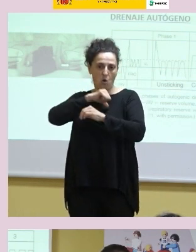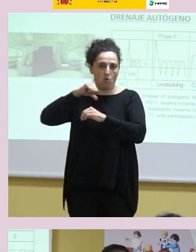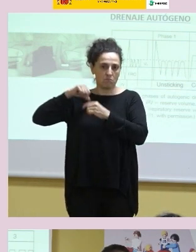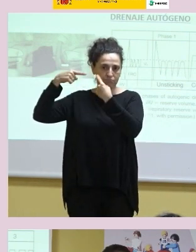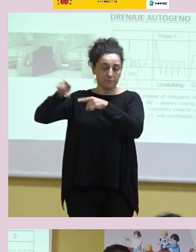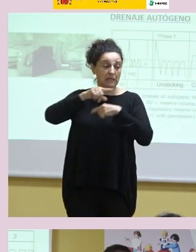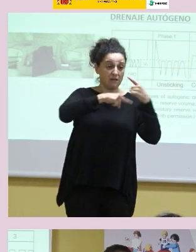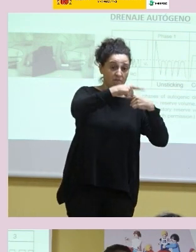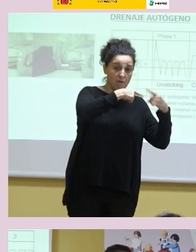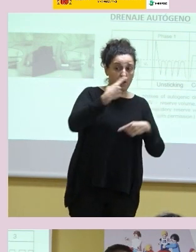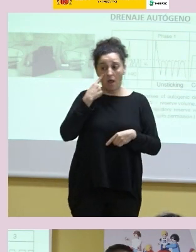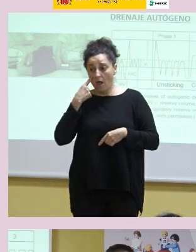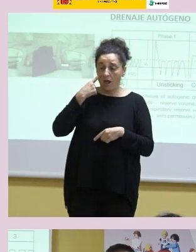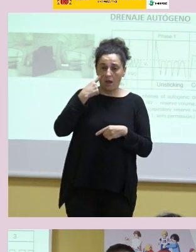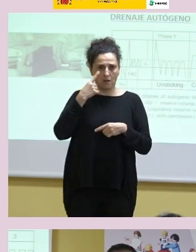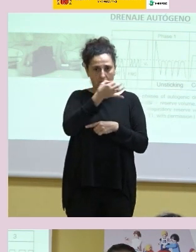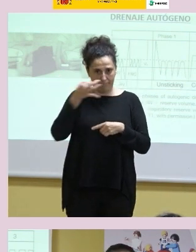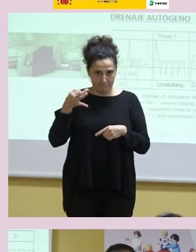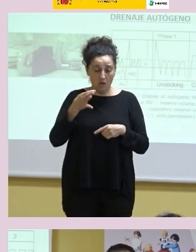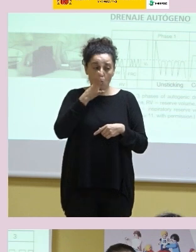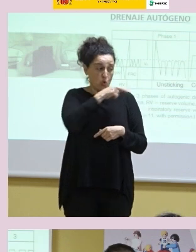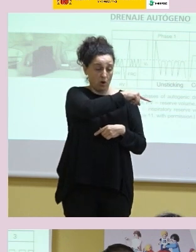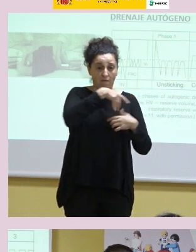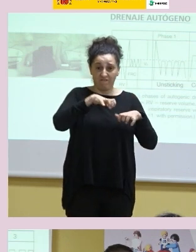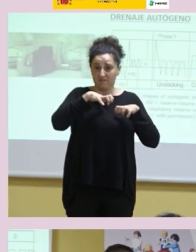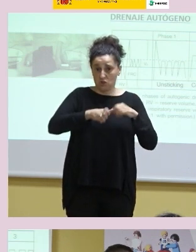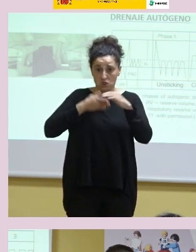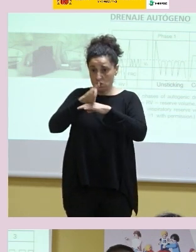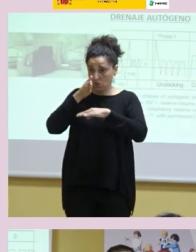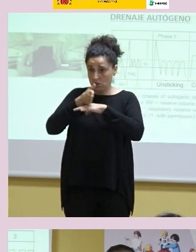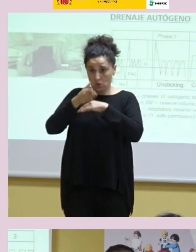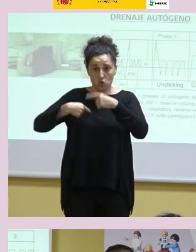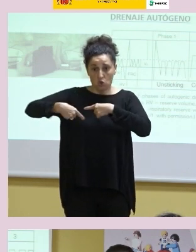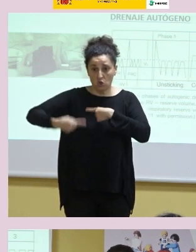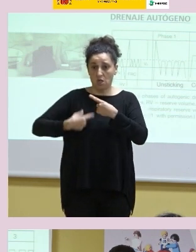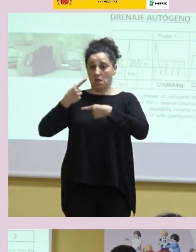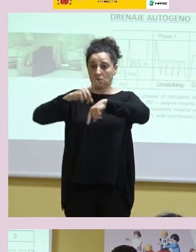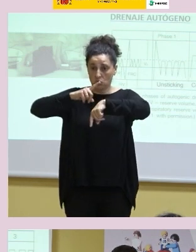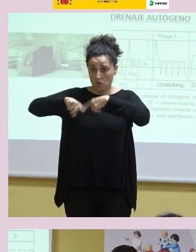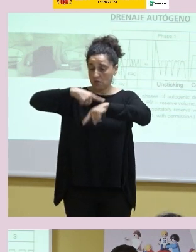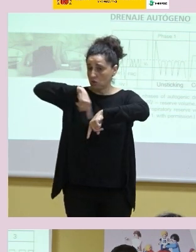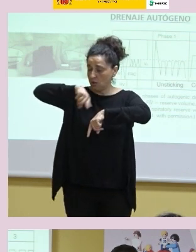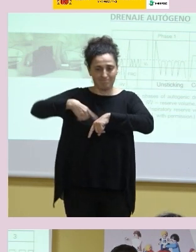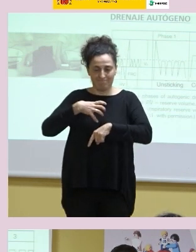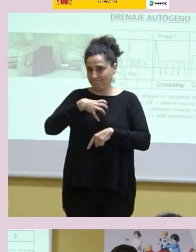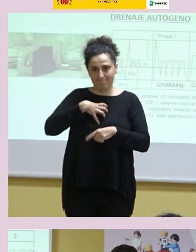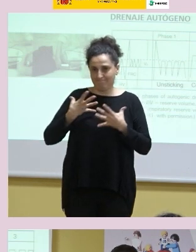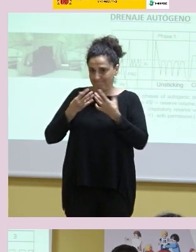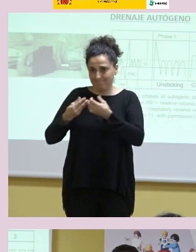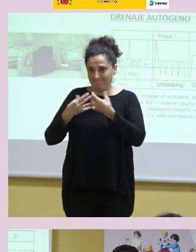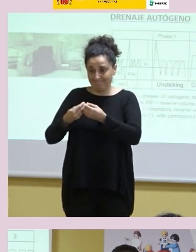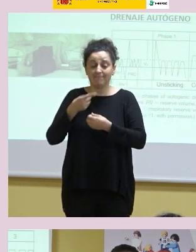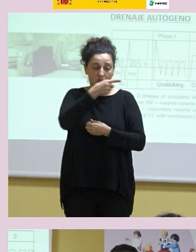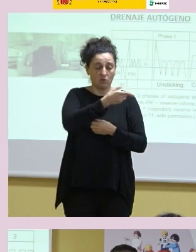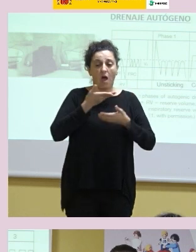capaz de supervisarlo de forma correcta, porque yo no voy a estar todos los días a todas horas haciendo la técnica con el paciente, ¿no? Entonces me